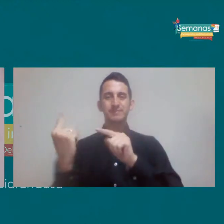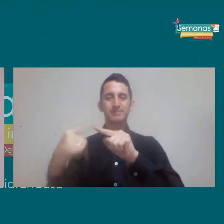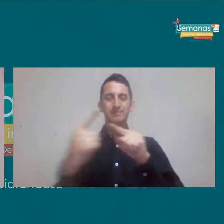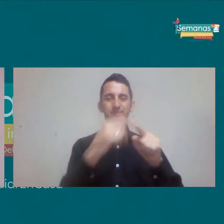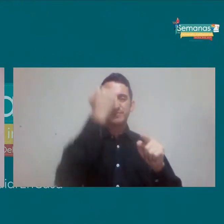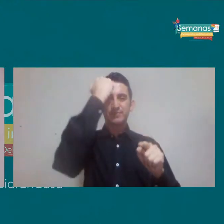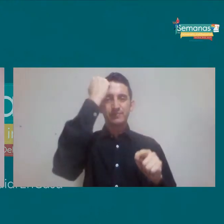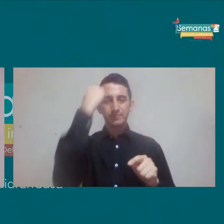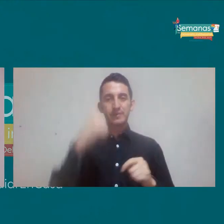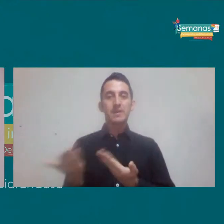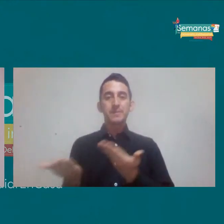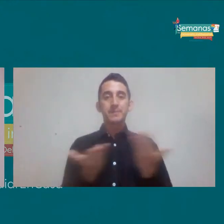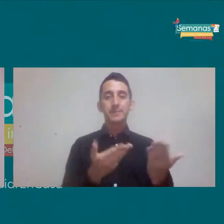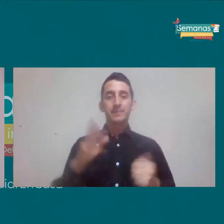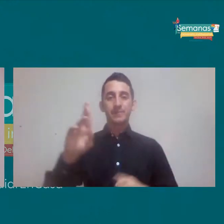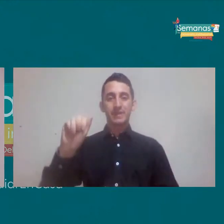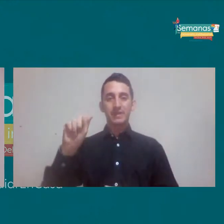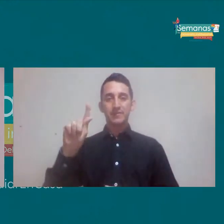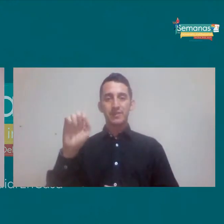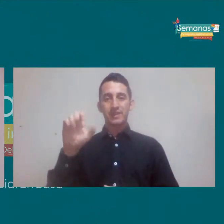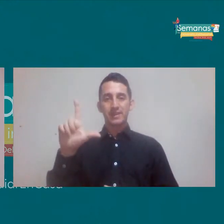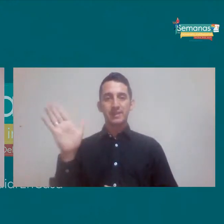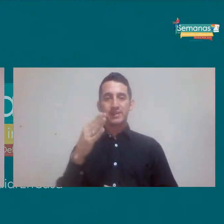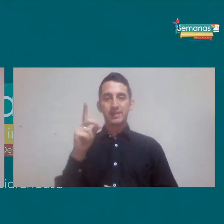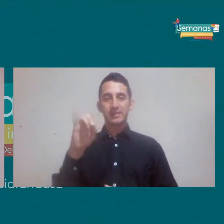bienvenida a Rafael Rojas Azul, al director